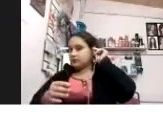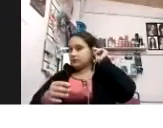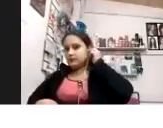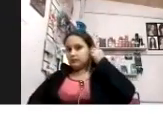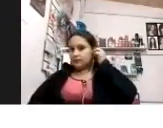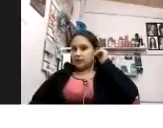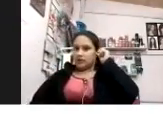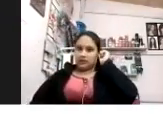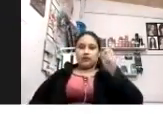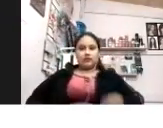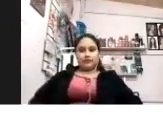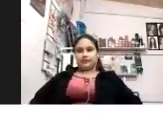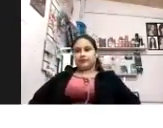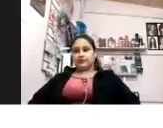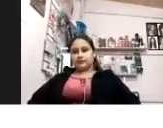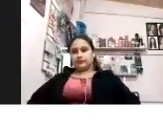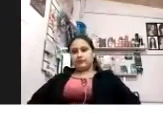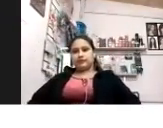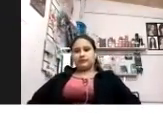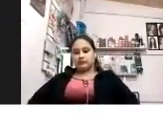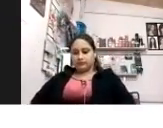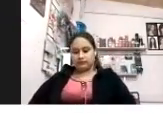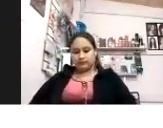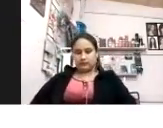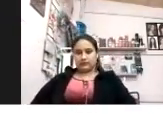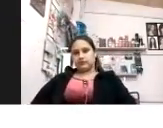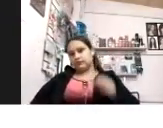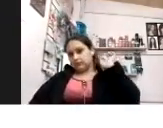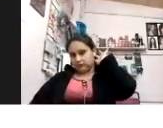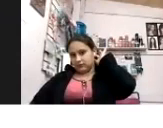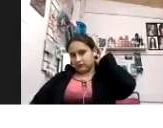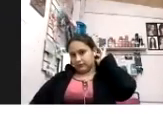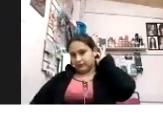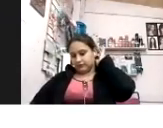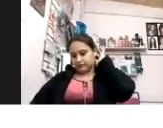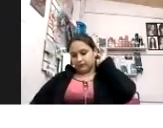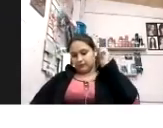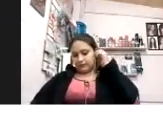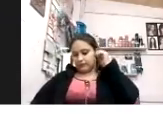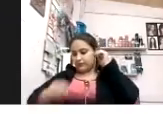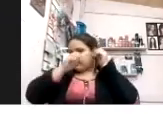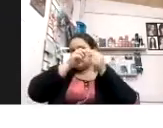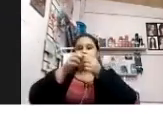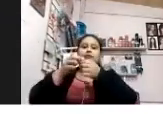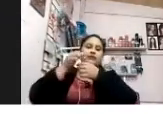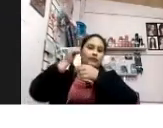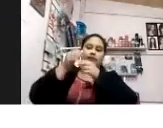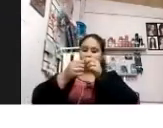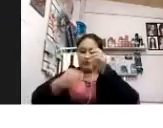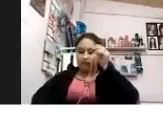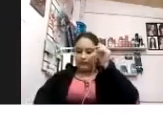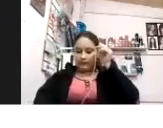es invertir también en la economía, hace que la persona pueda estar 100% en cada actividad y